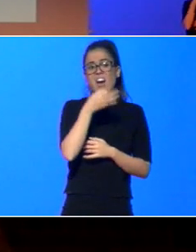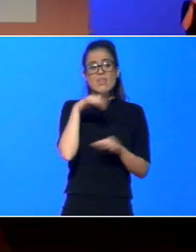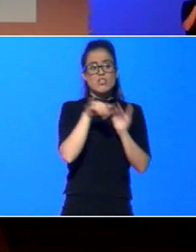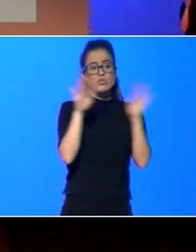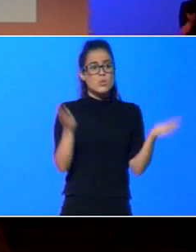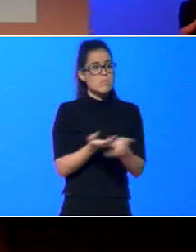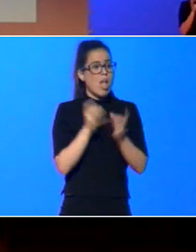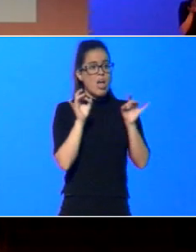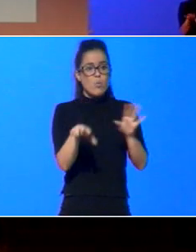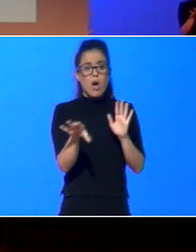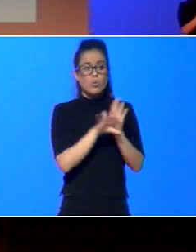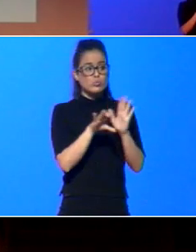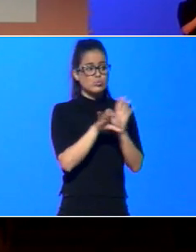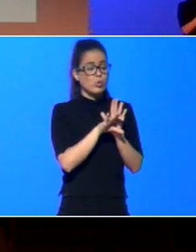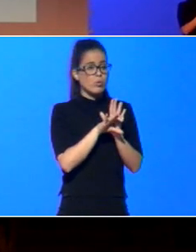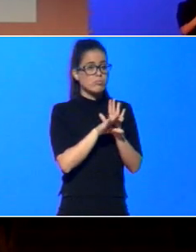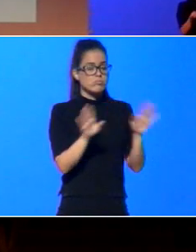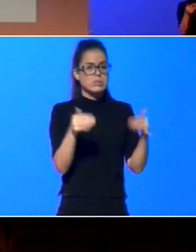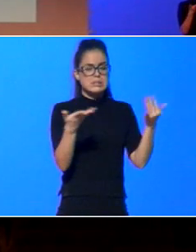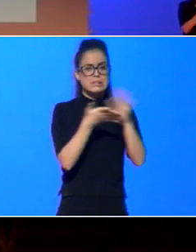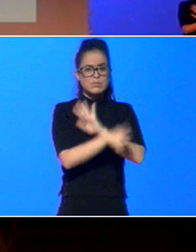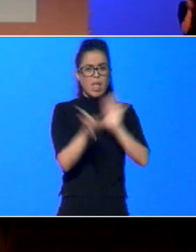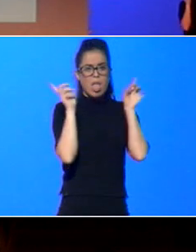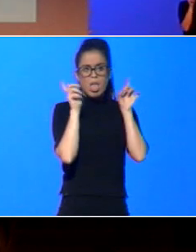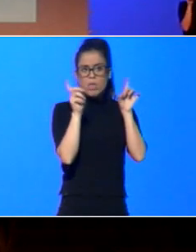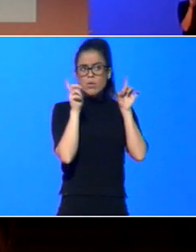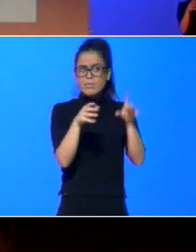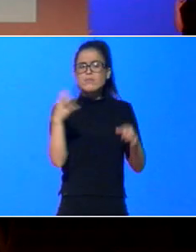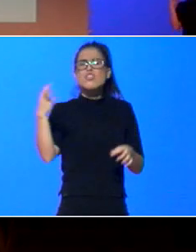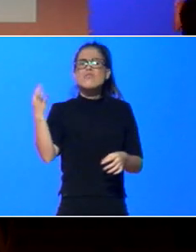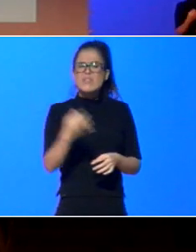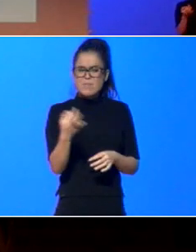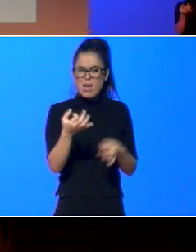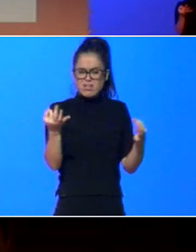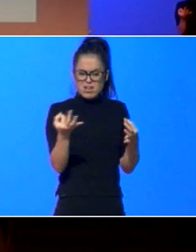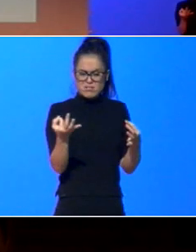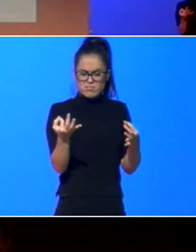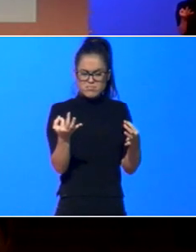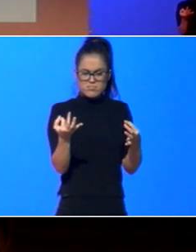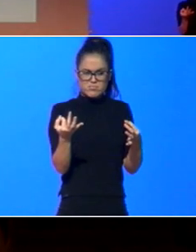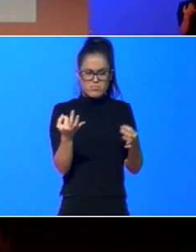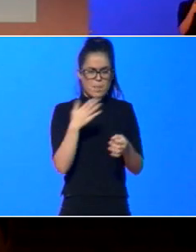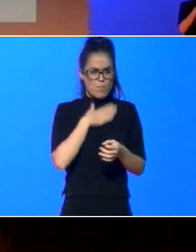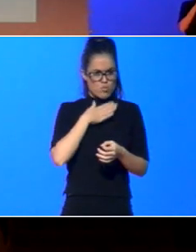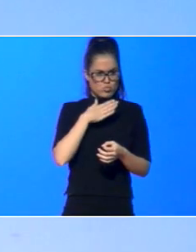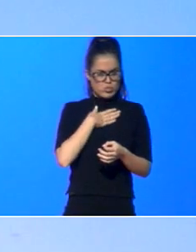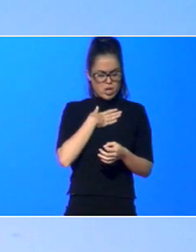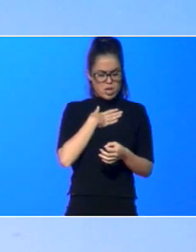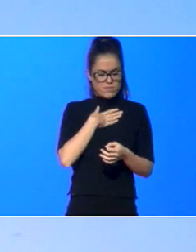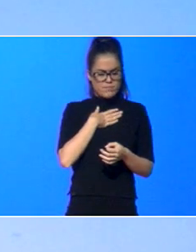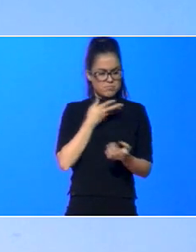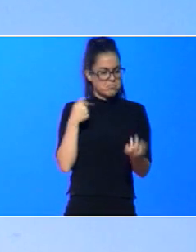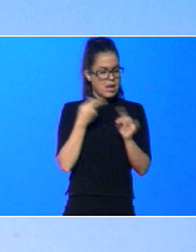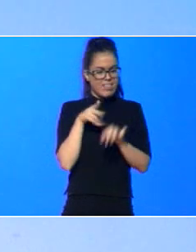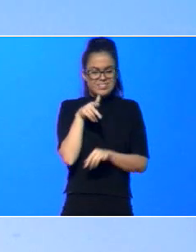las constituciones lo que viene a decir es bueno la educación debe debe poseer o debe estar orientado al disfrute